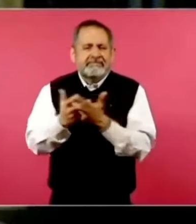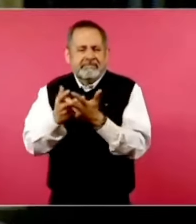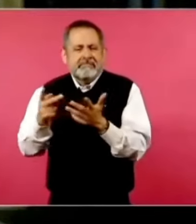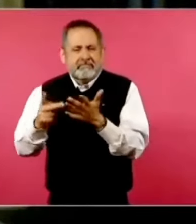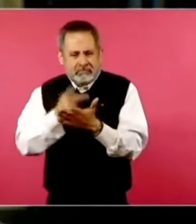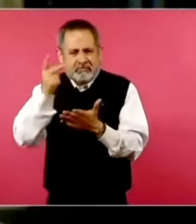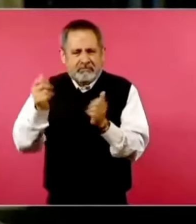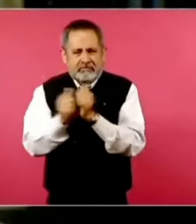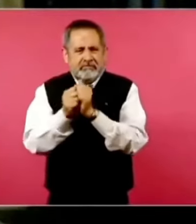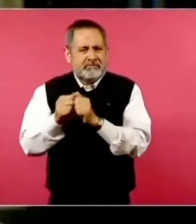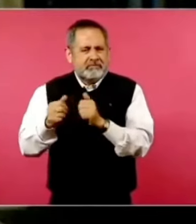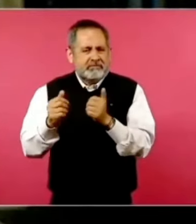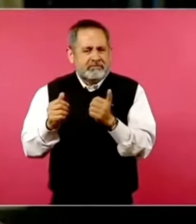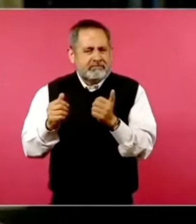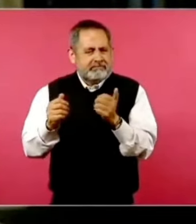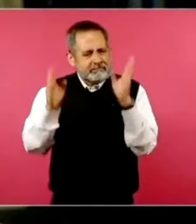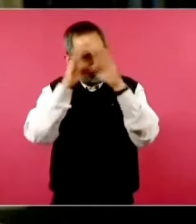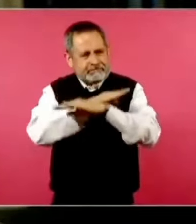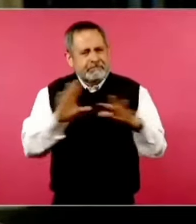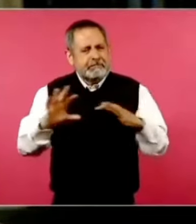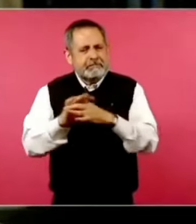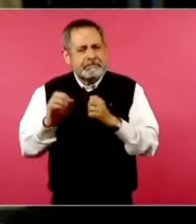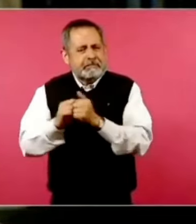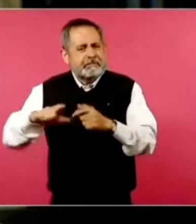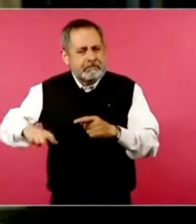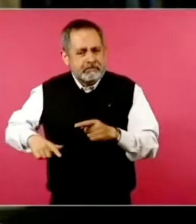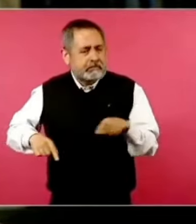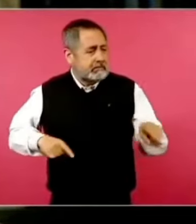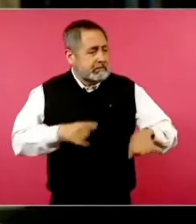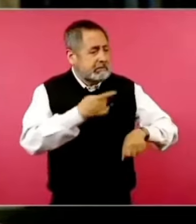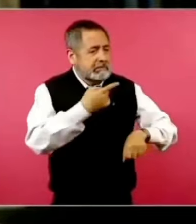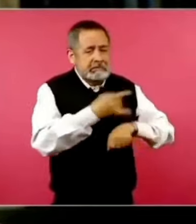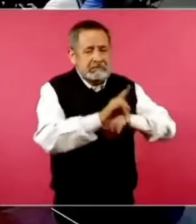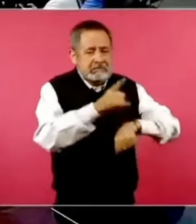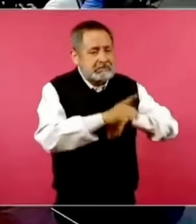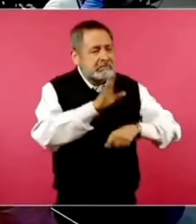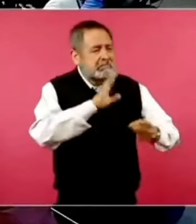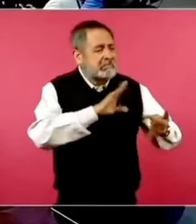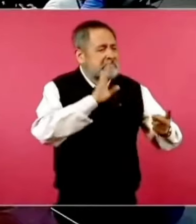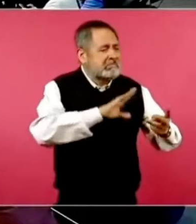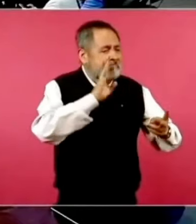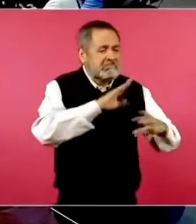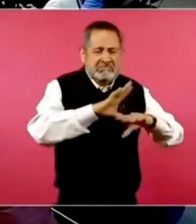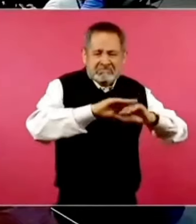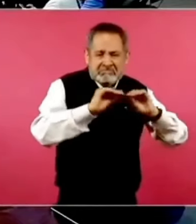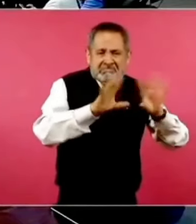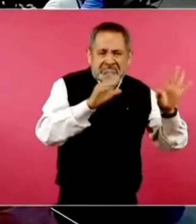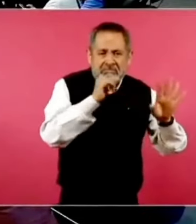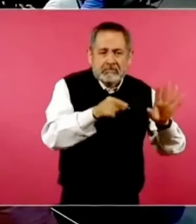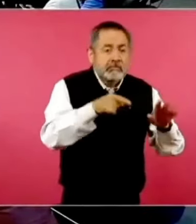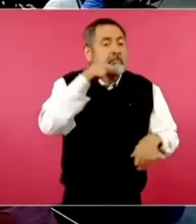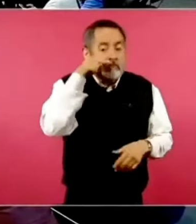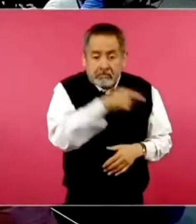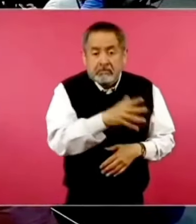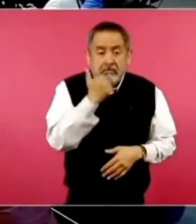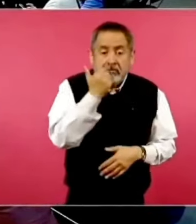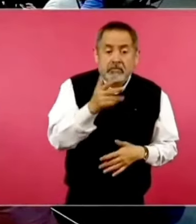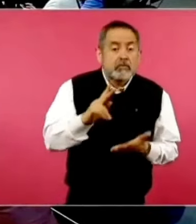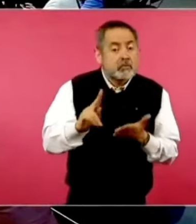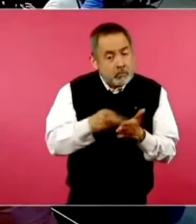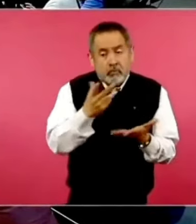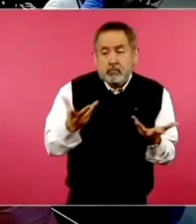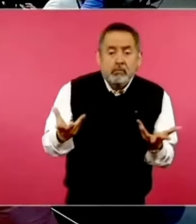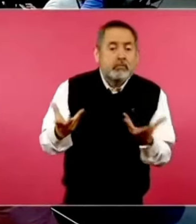estas empresas que han tenido un mal desempeño un poco transparente y asociados con